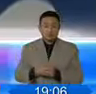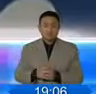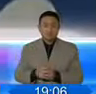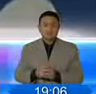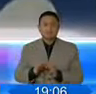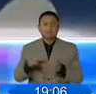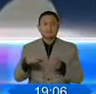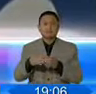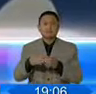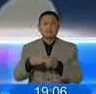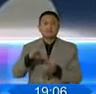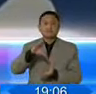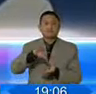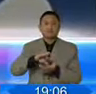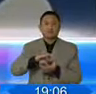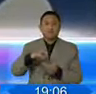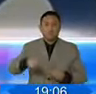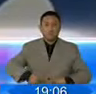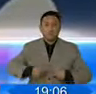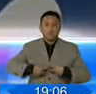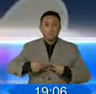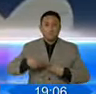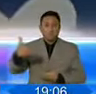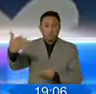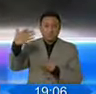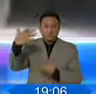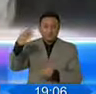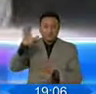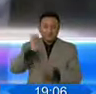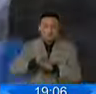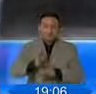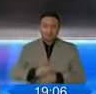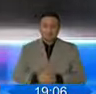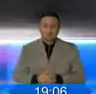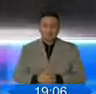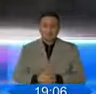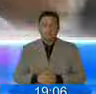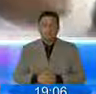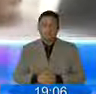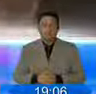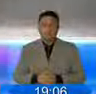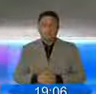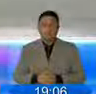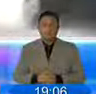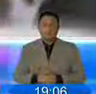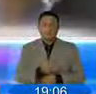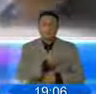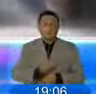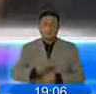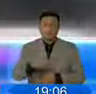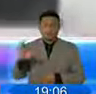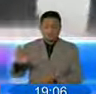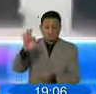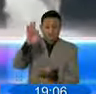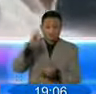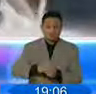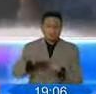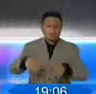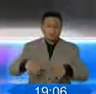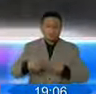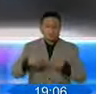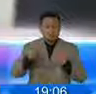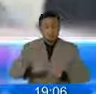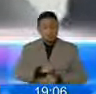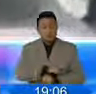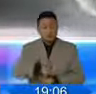vida política del Ecuador. Luego recomendó al presidente electo Lenín Moreno una serie de medidas que,